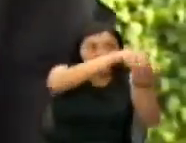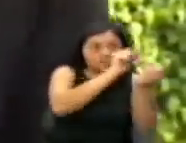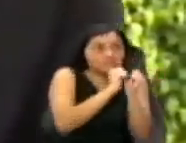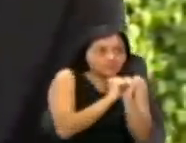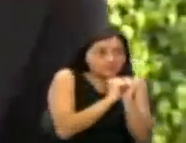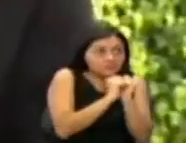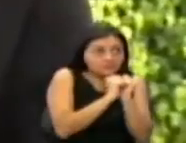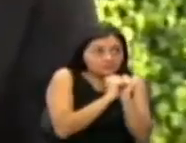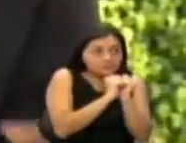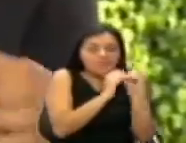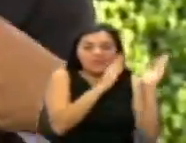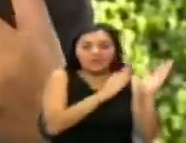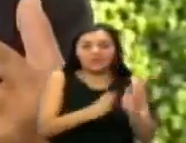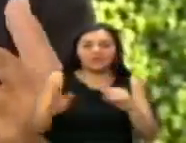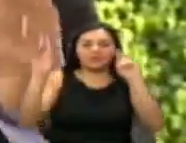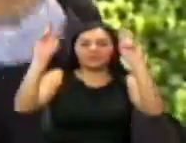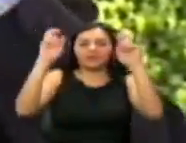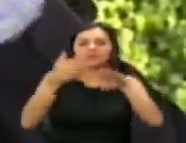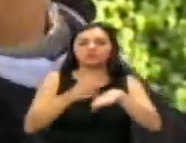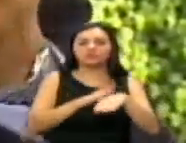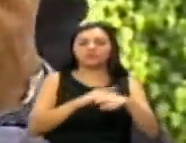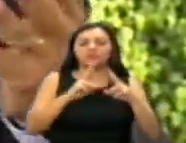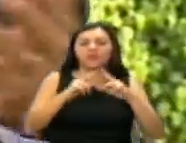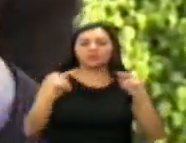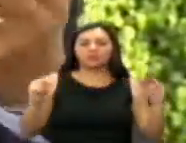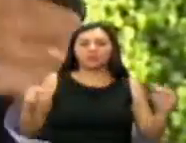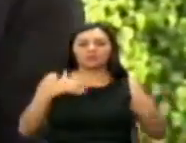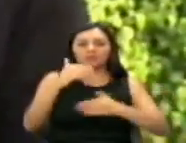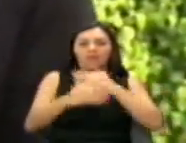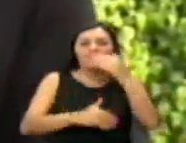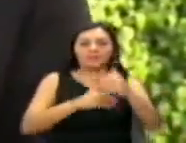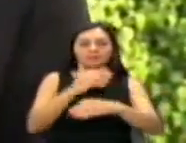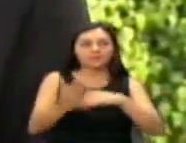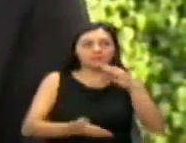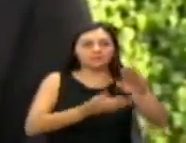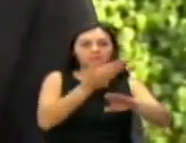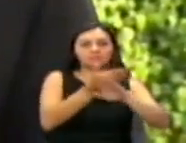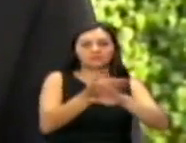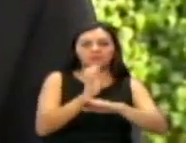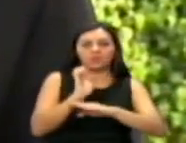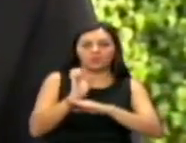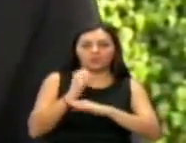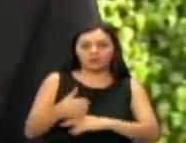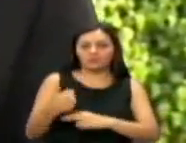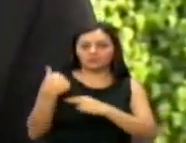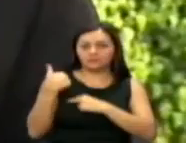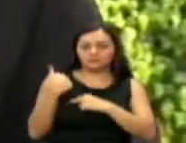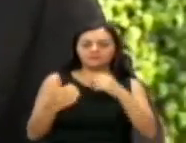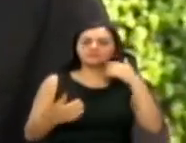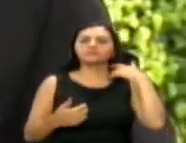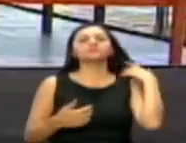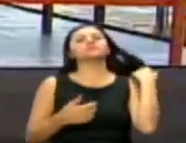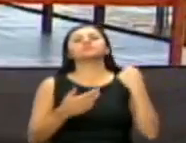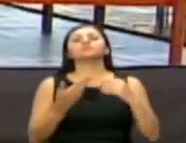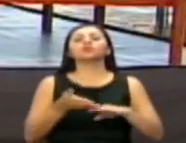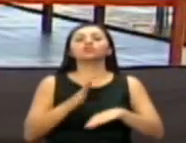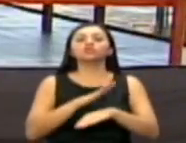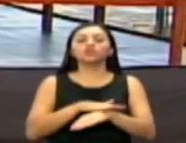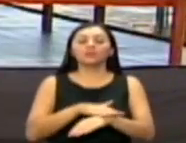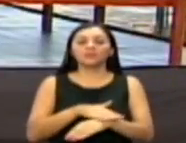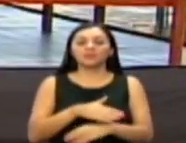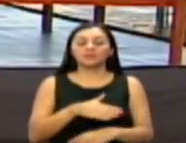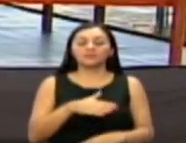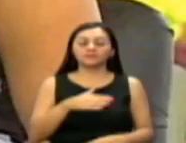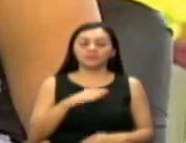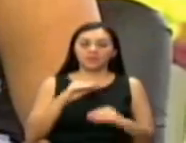estaba preparando la encíclica, por todos los avances y las ideas que hemos formulado desde el Ecuador. Sí, presidente, en el tema de educación superior,